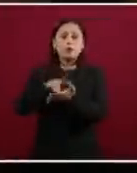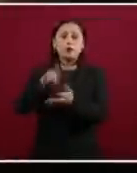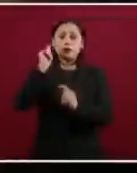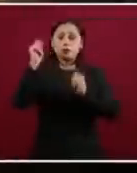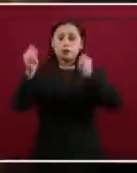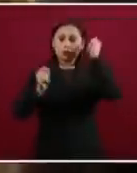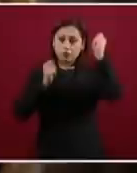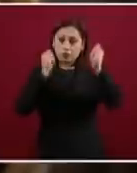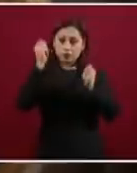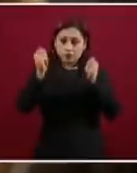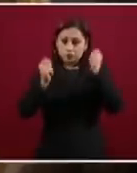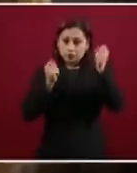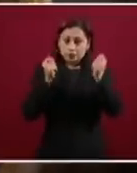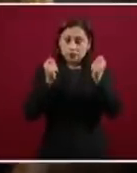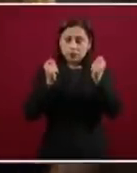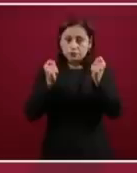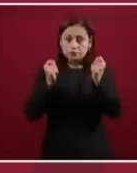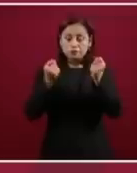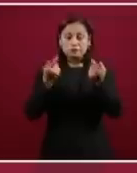pues